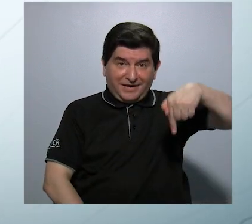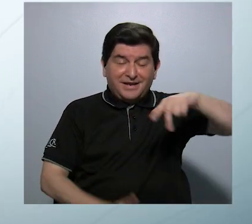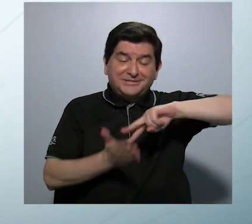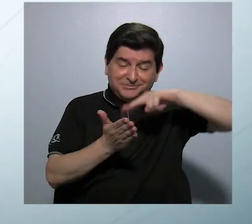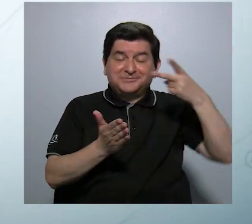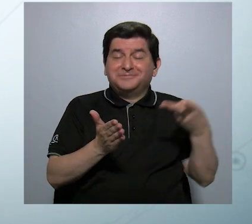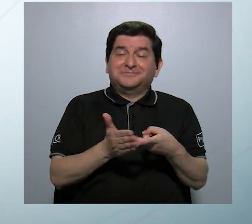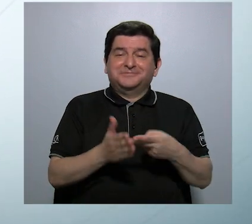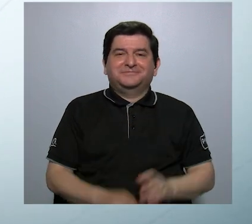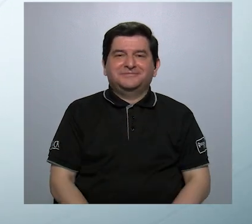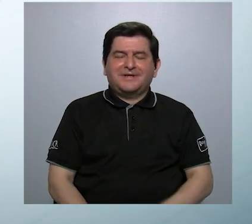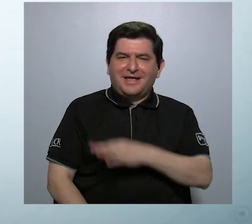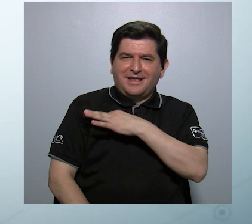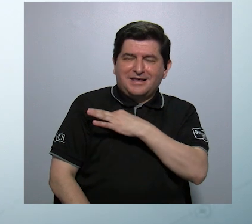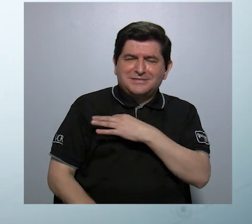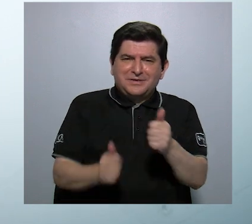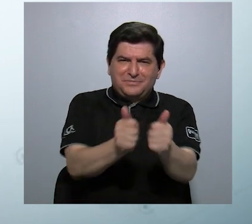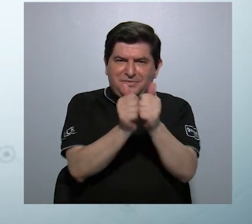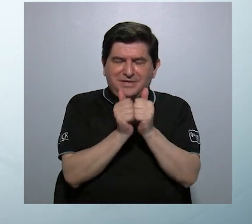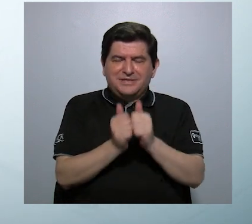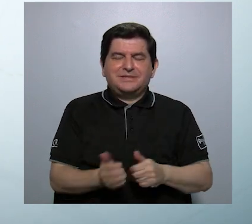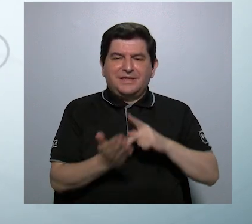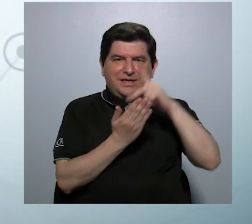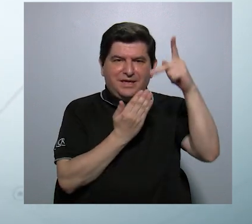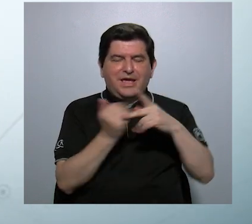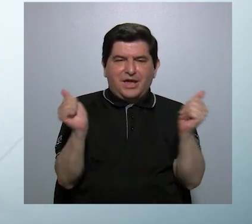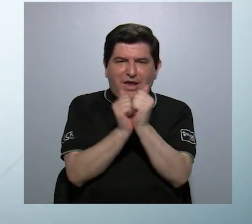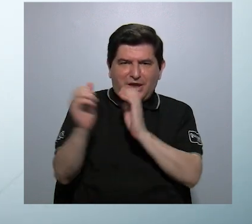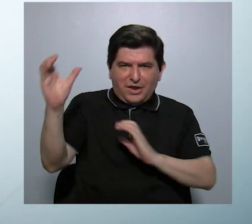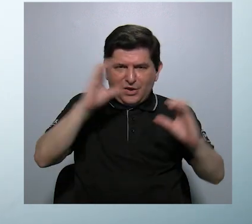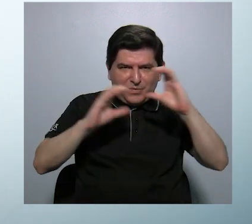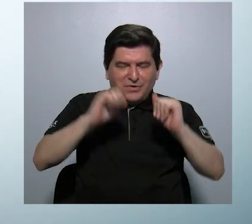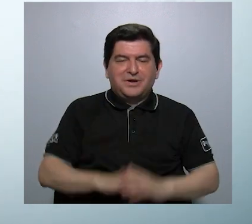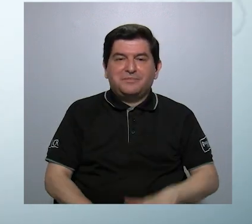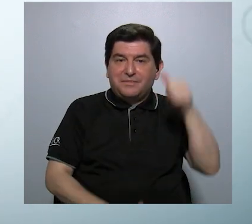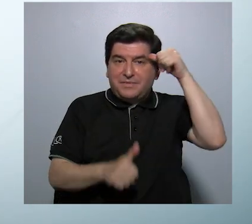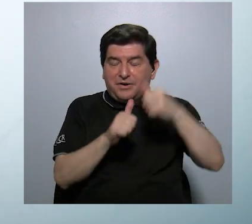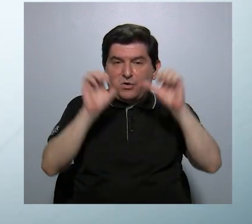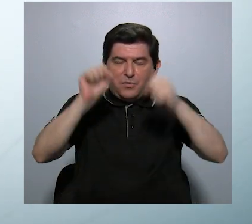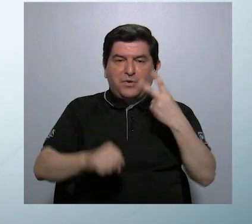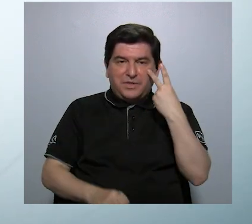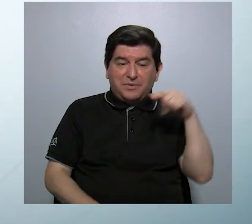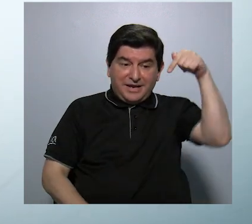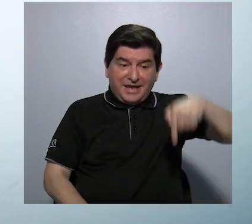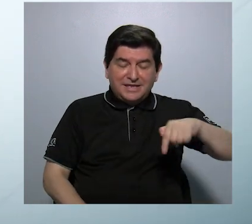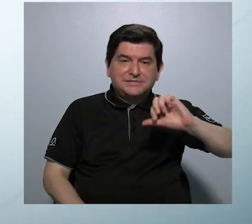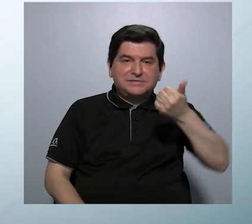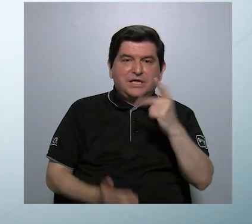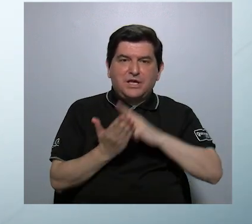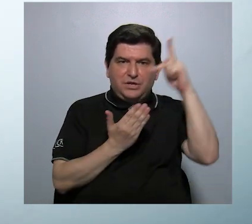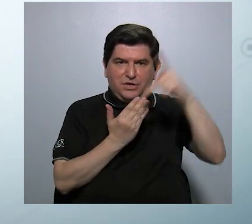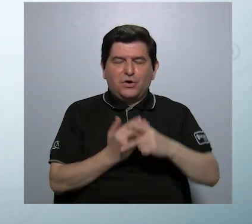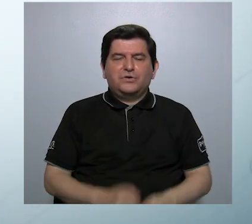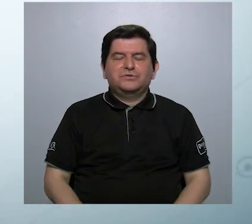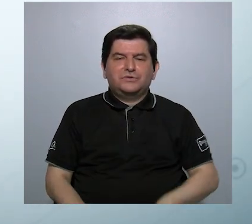Esto fue Conceptos. Los invito a acompañarnos en cada programa de conciencia. Recuerde que puede ver este y otros